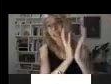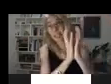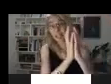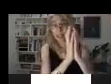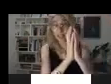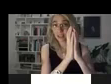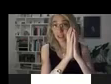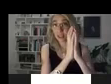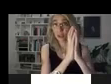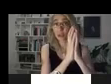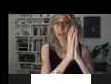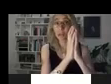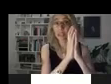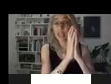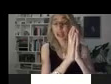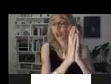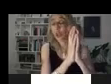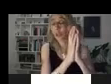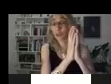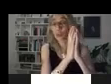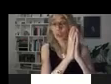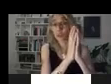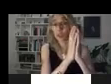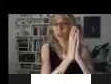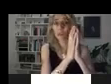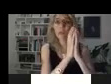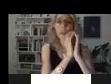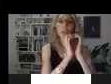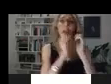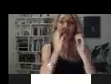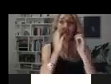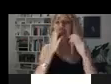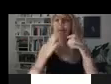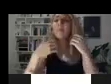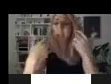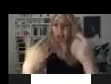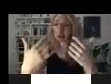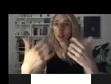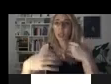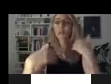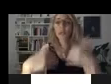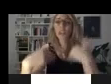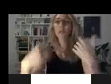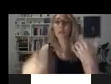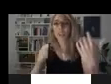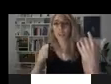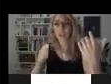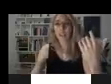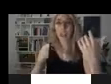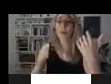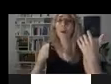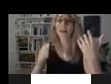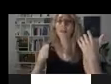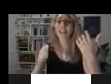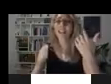las características de los atributos y el valor simbólico, y también en muchas